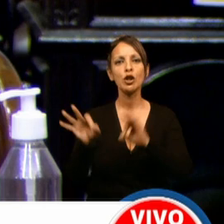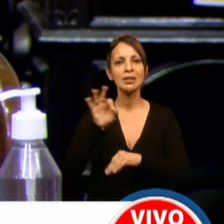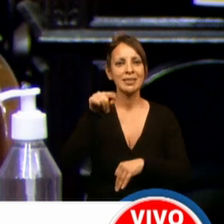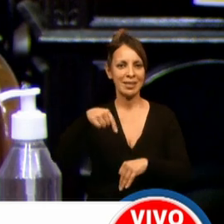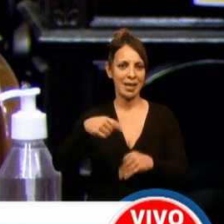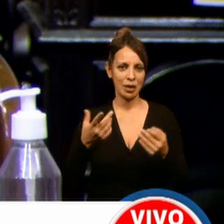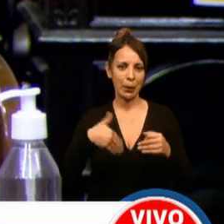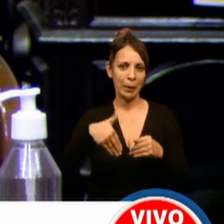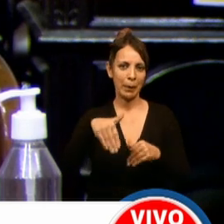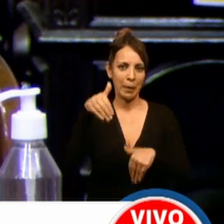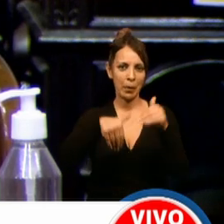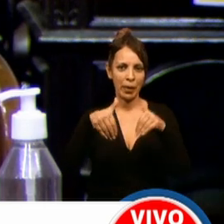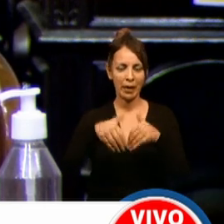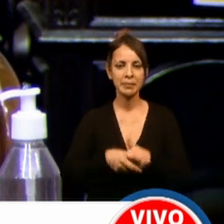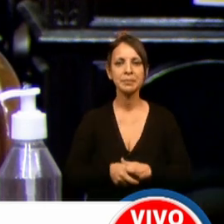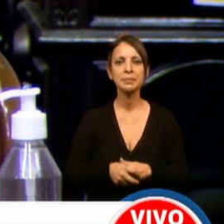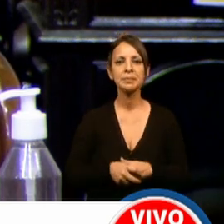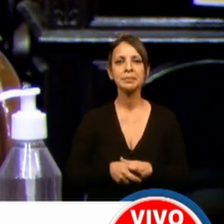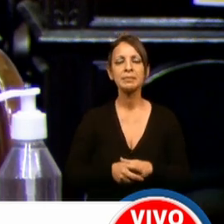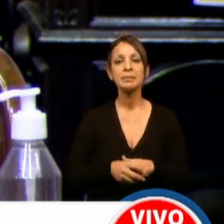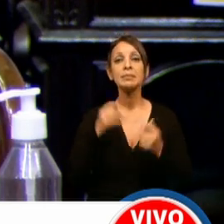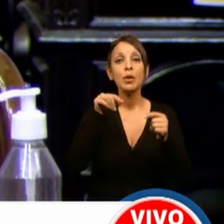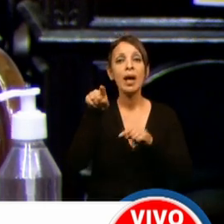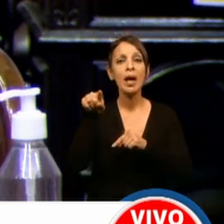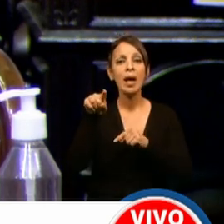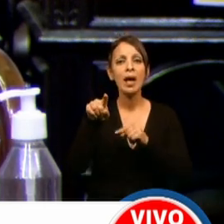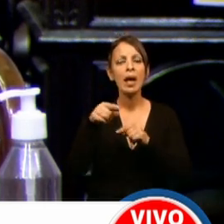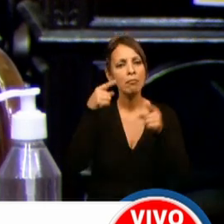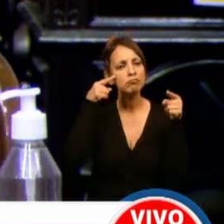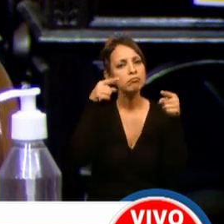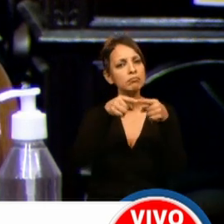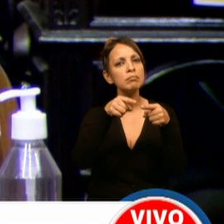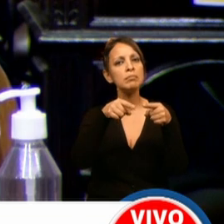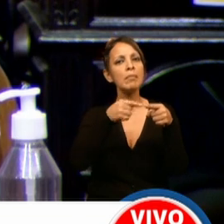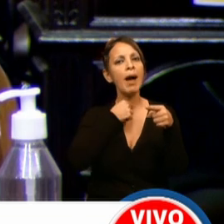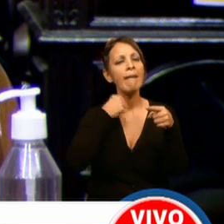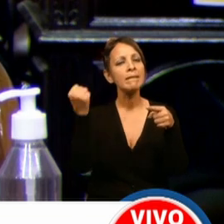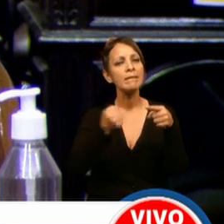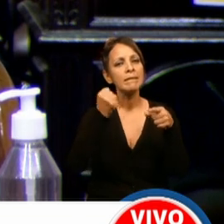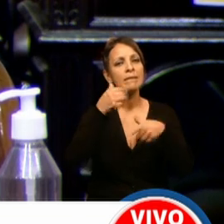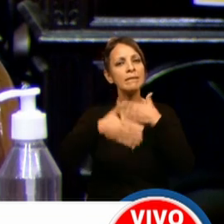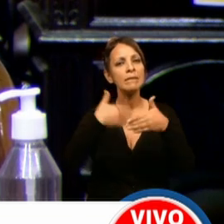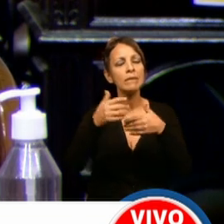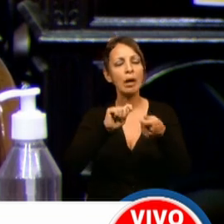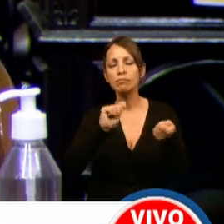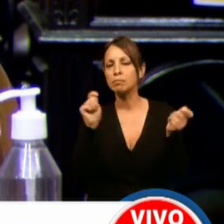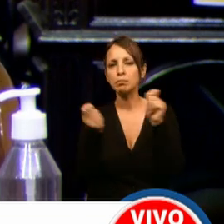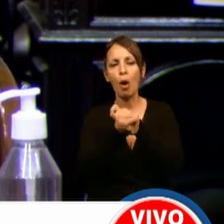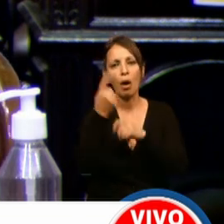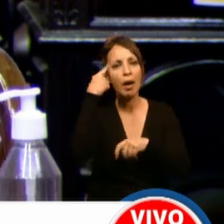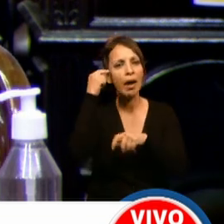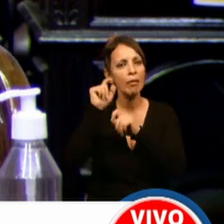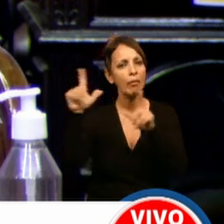por votar porque apunta a la necesidad de avanzar hacia un nuevo paradigma que